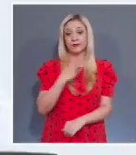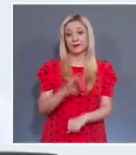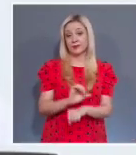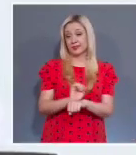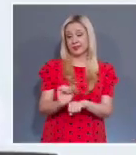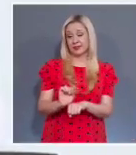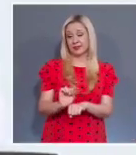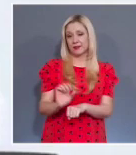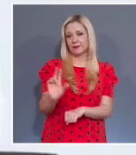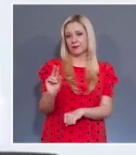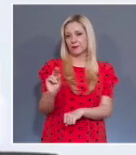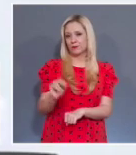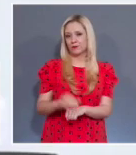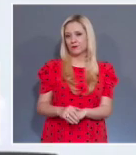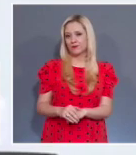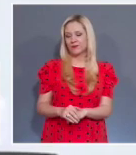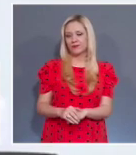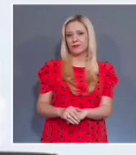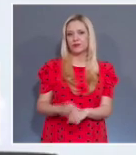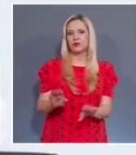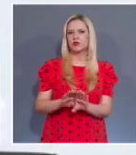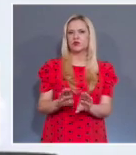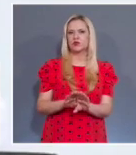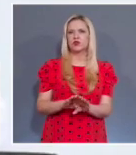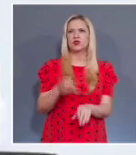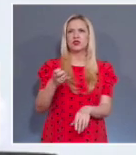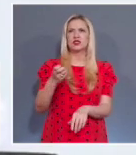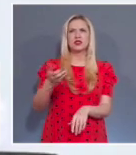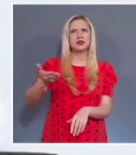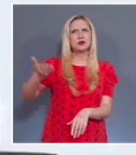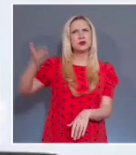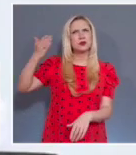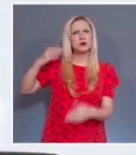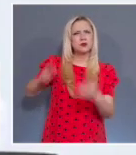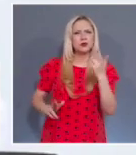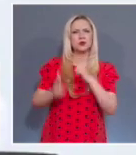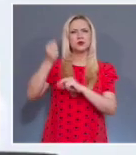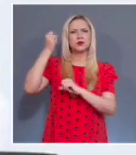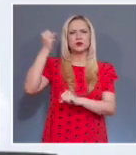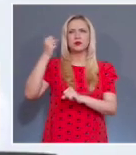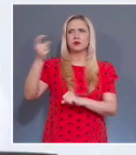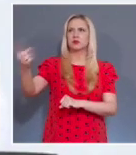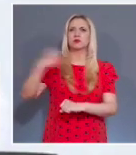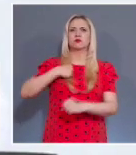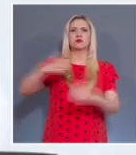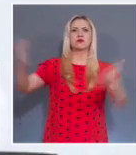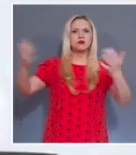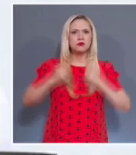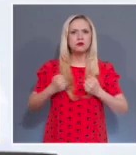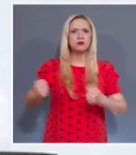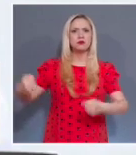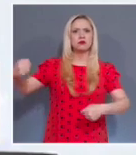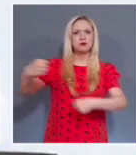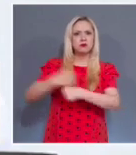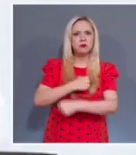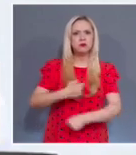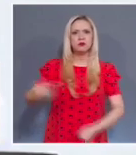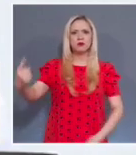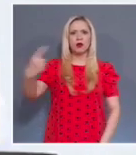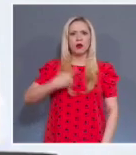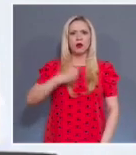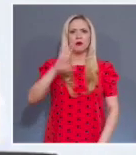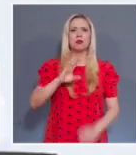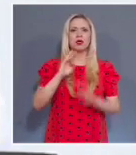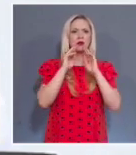criminalización hacia la lucha social en aquellos días se disfrazaba con acusaciones de delincuencia organizada